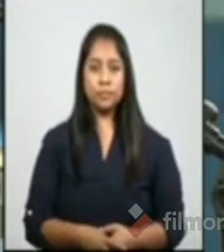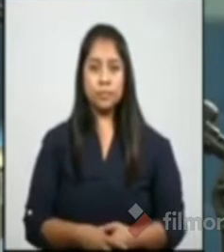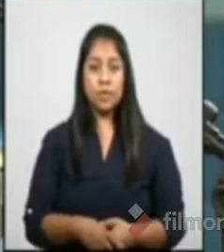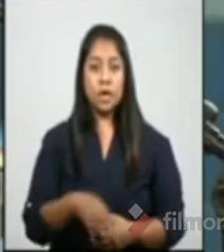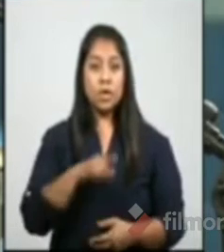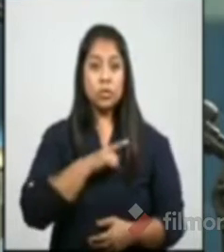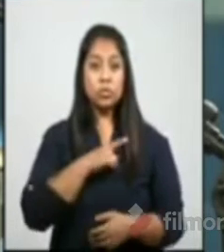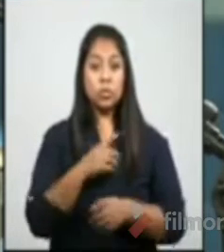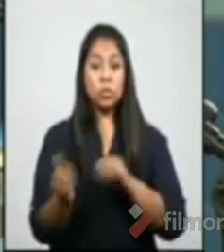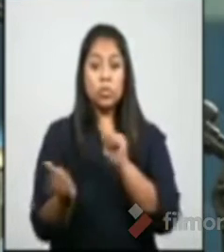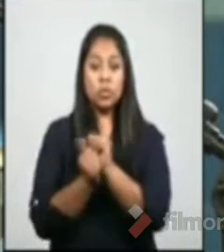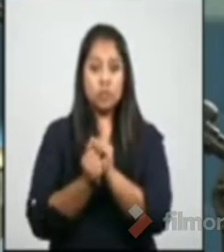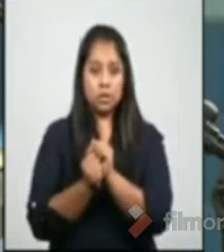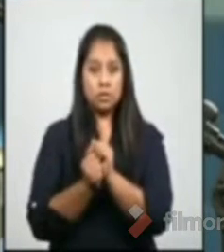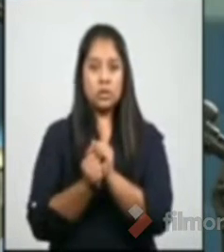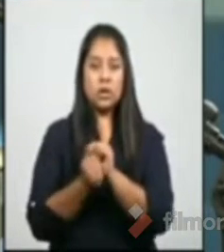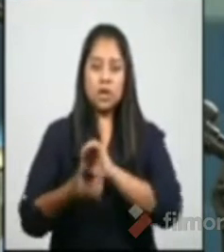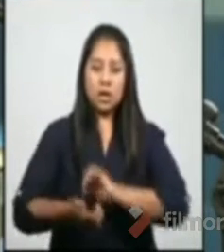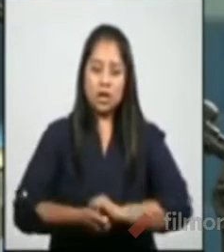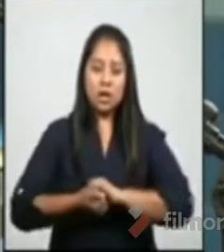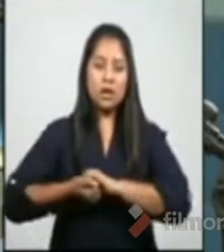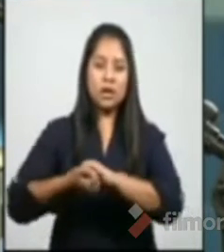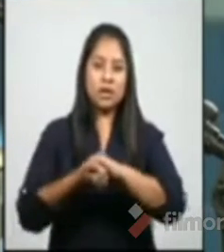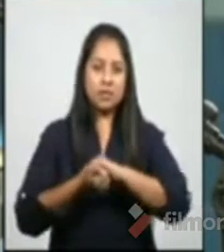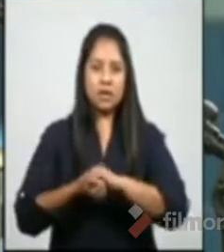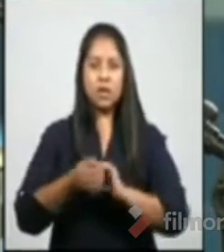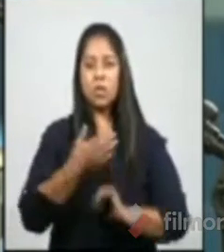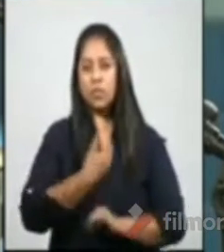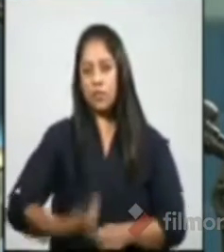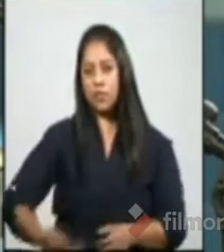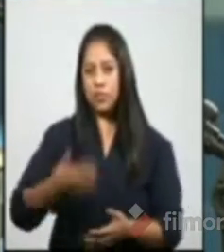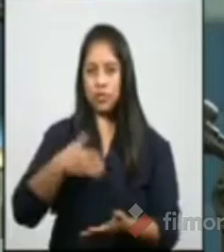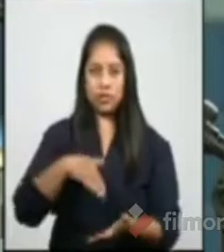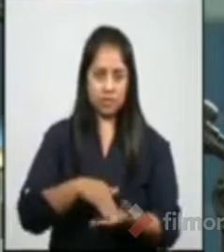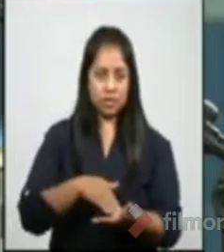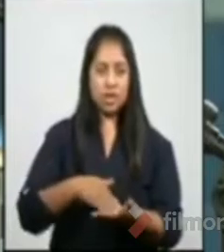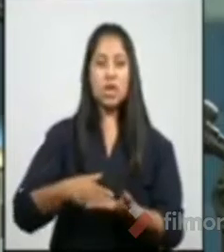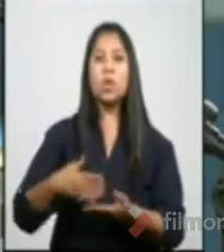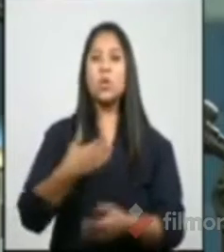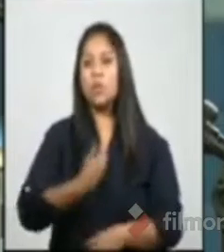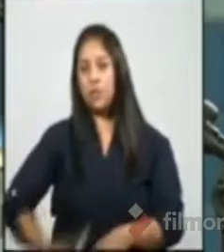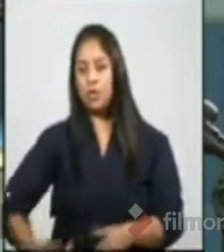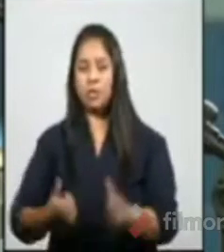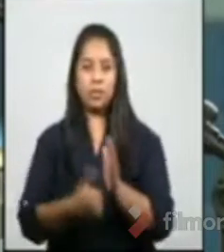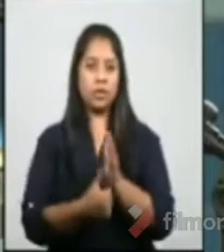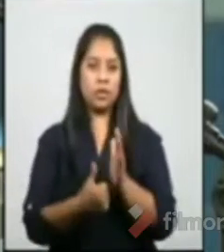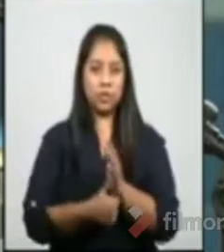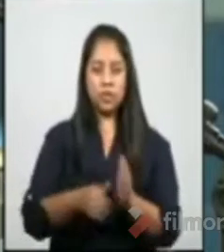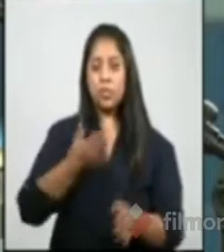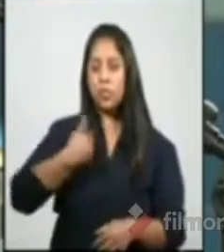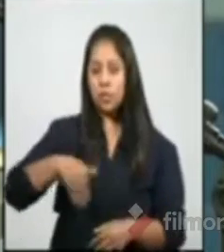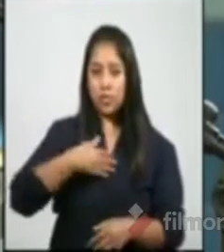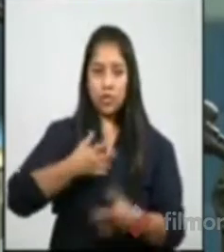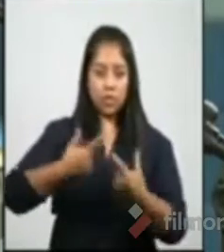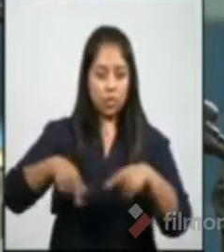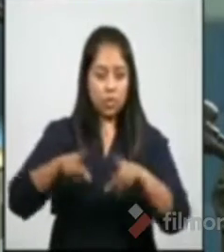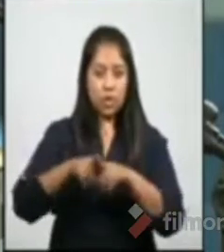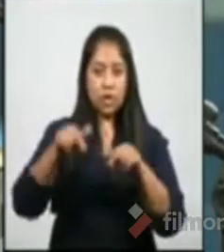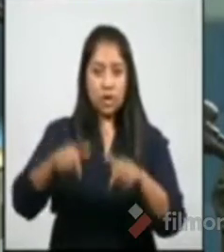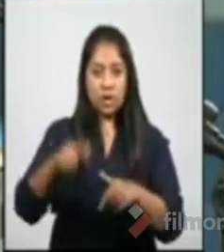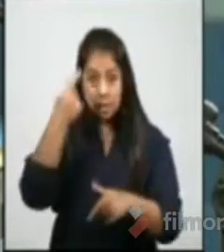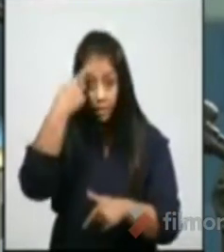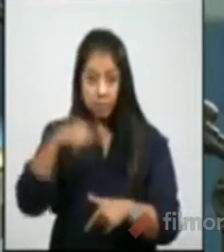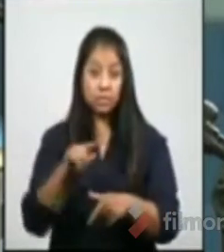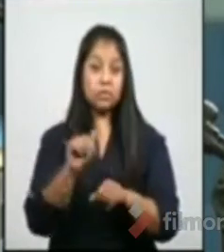Solo unidos, agarrados de la mano, gobierno central, gobierno municipal, gobierno local, como el día de hoy lo